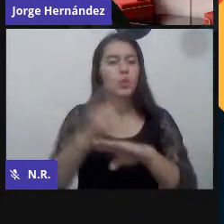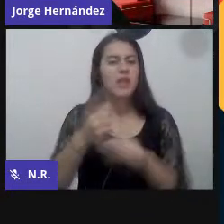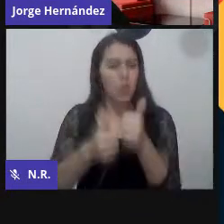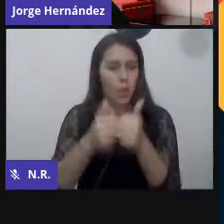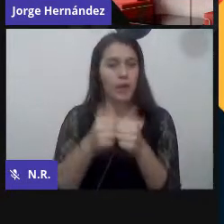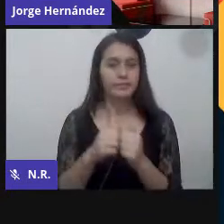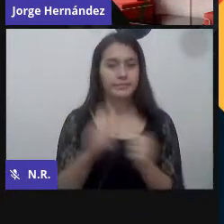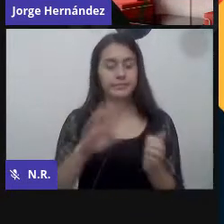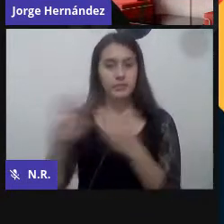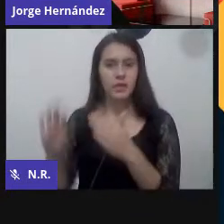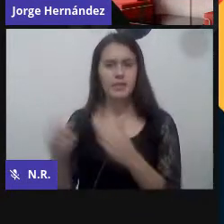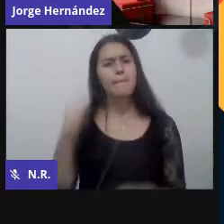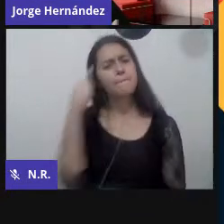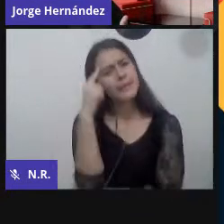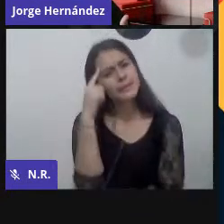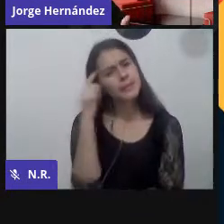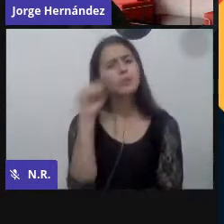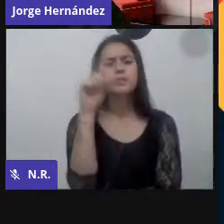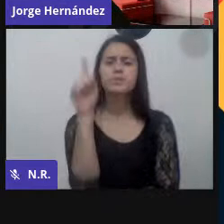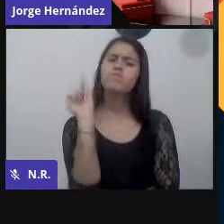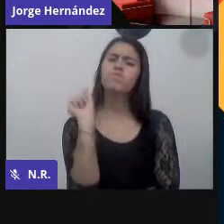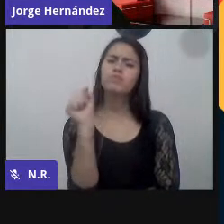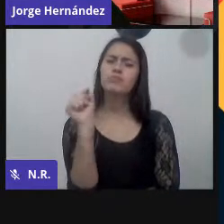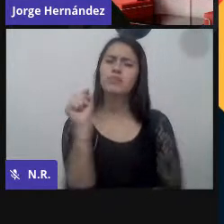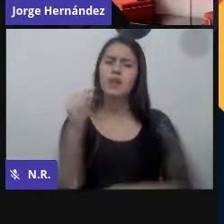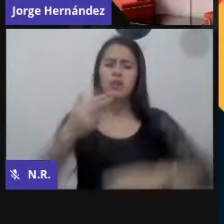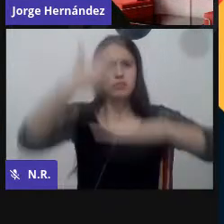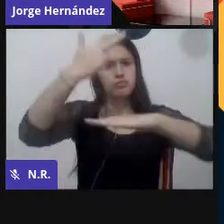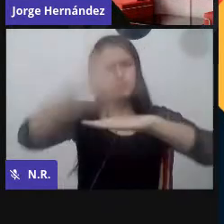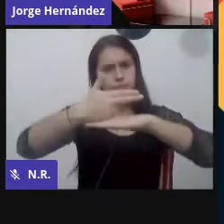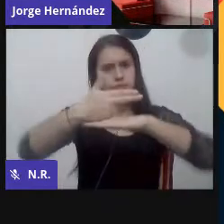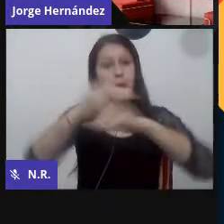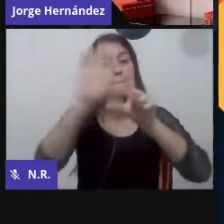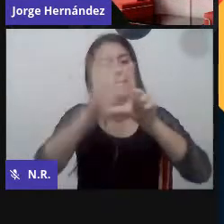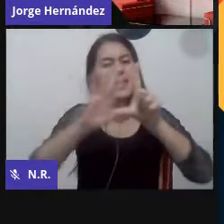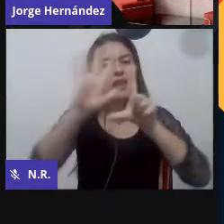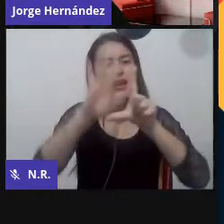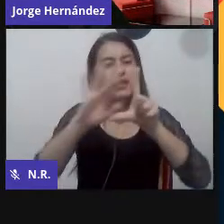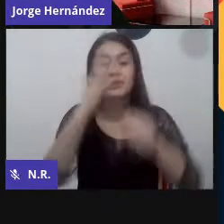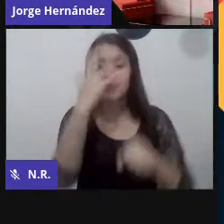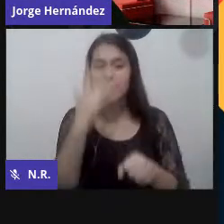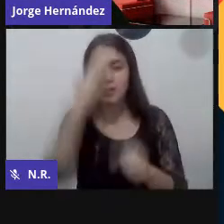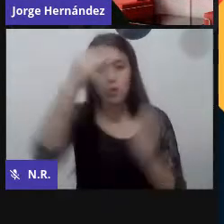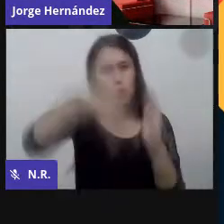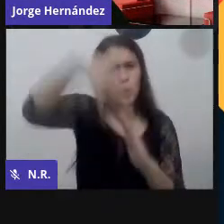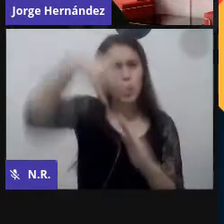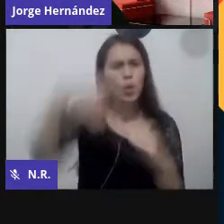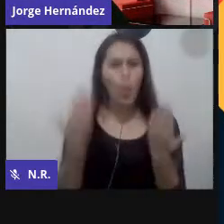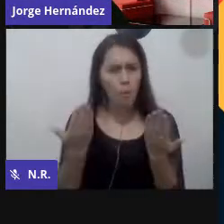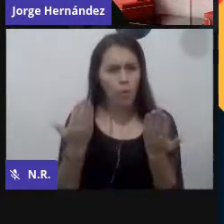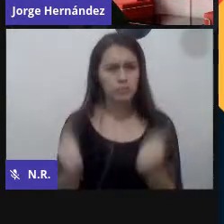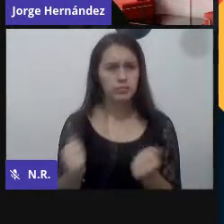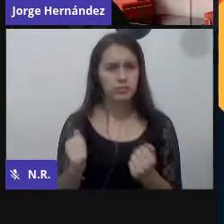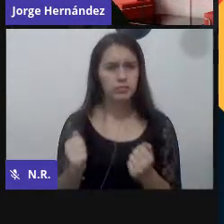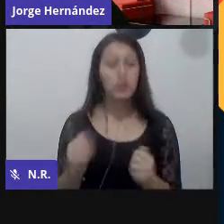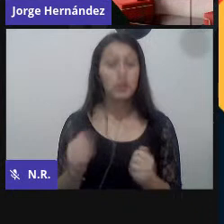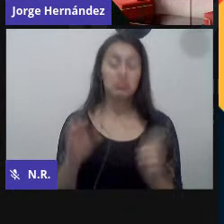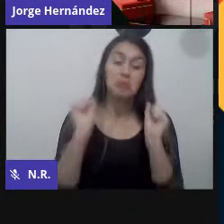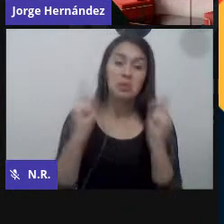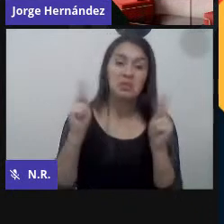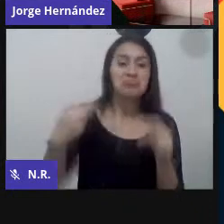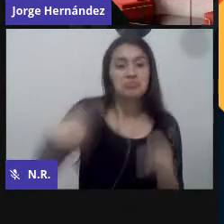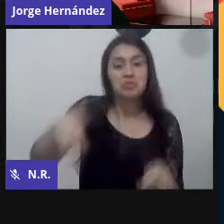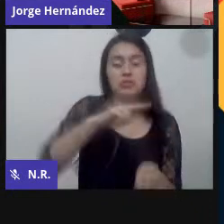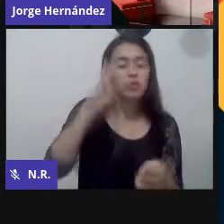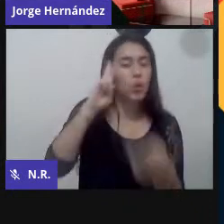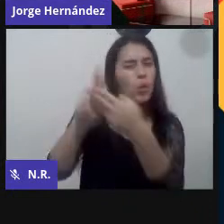empezar haciéndonos esta pregunta. ¿Cómo hacer streaming de los videos en redes sociales? Si bien nosotros conocemos